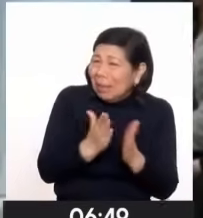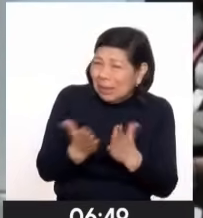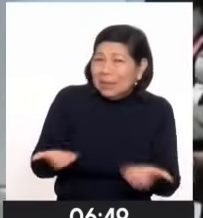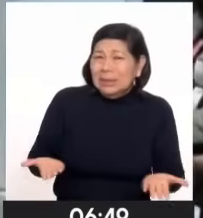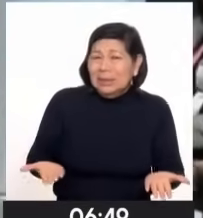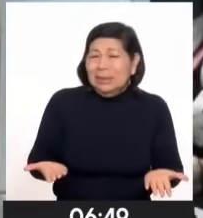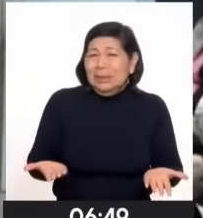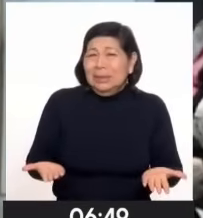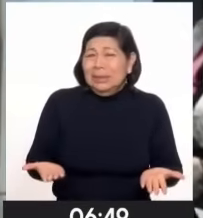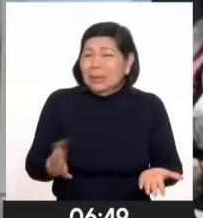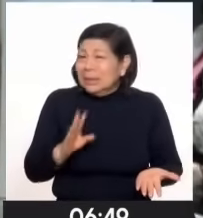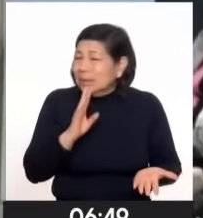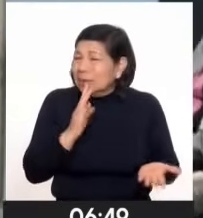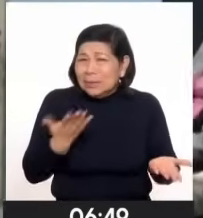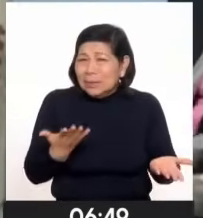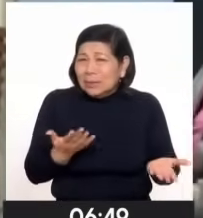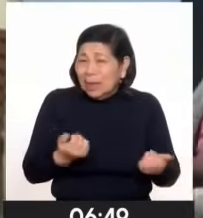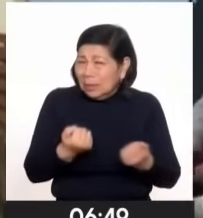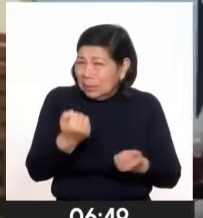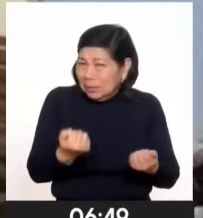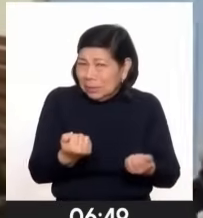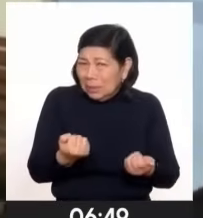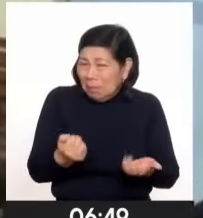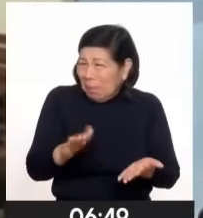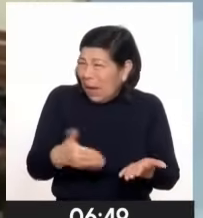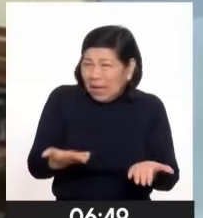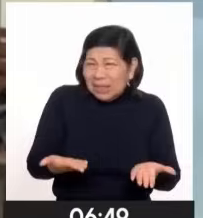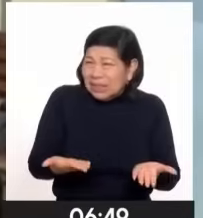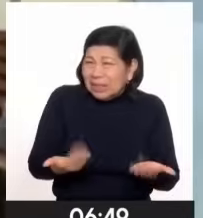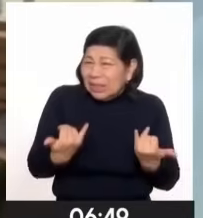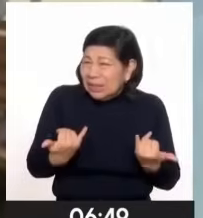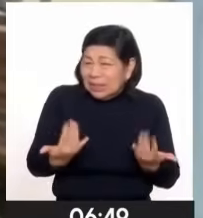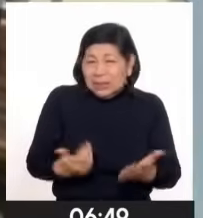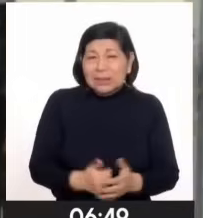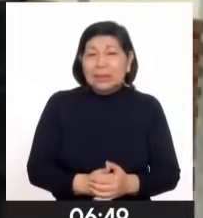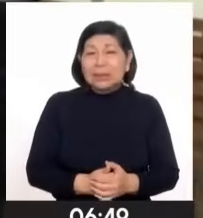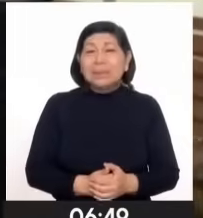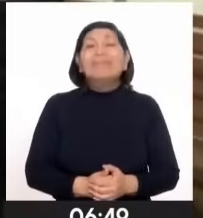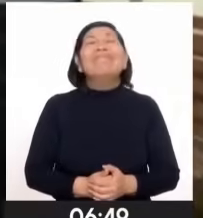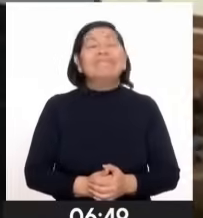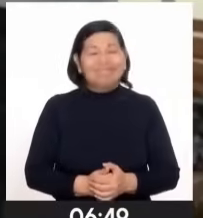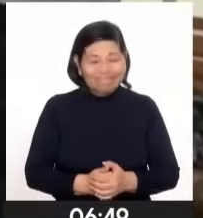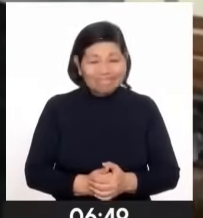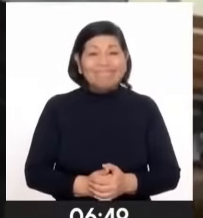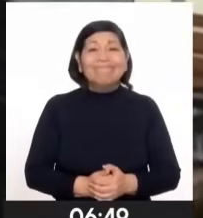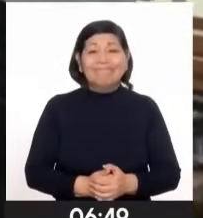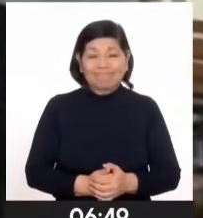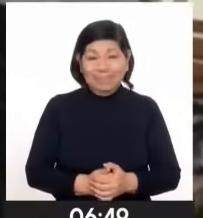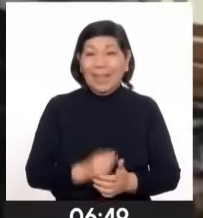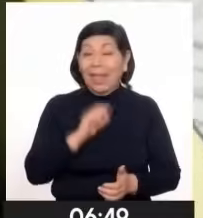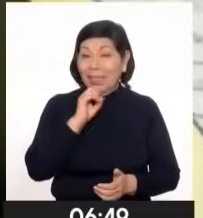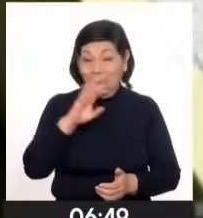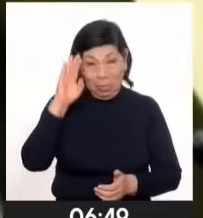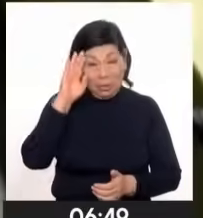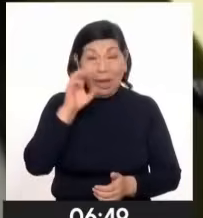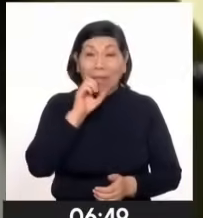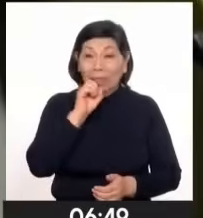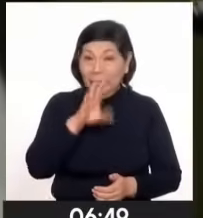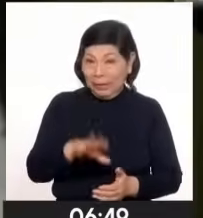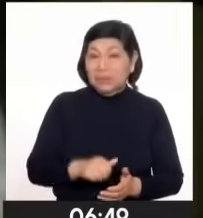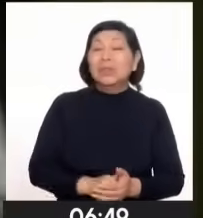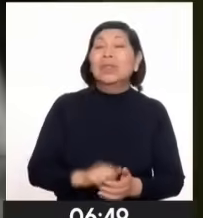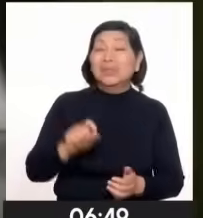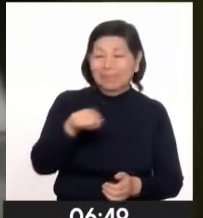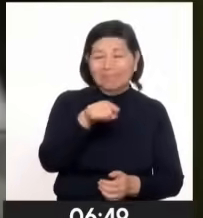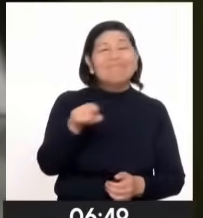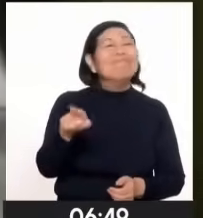estarían hablando de transportistas informales de este hecho definitivamente lo que nos lleva nos indica todo que